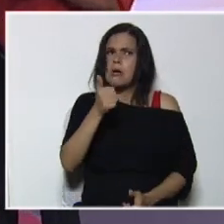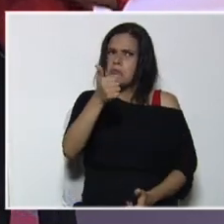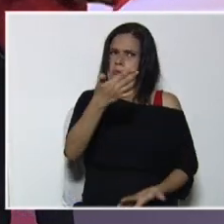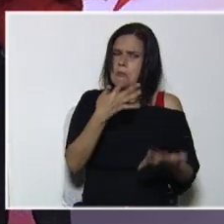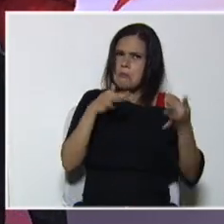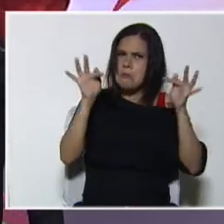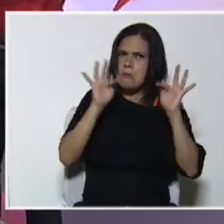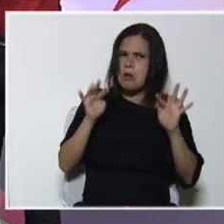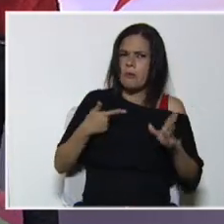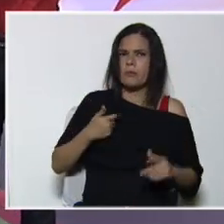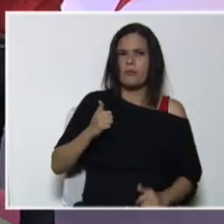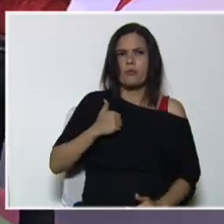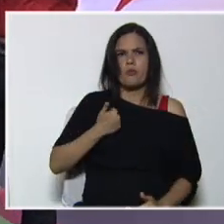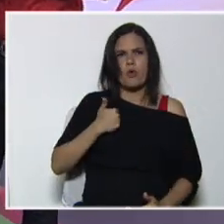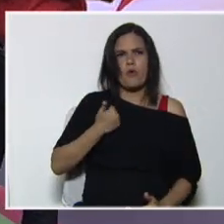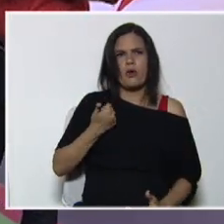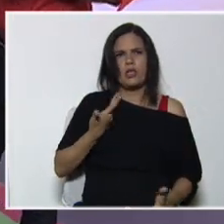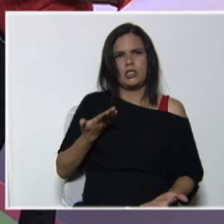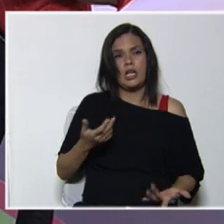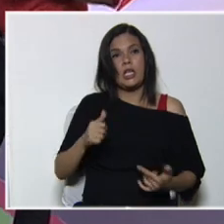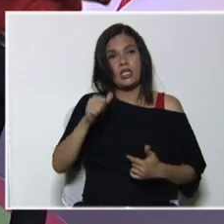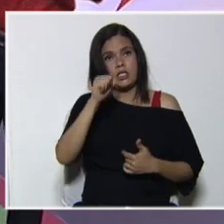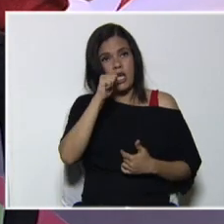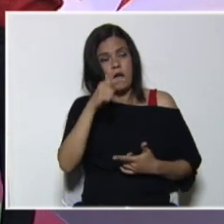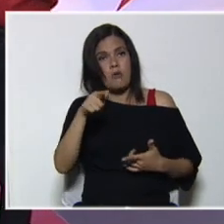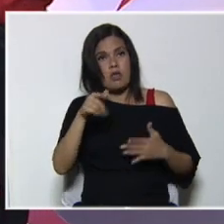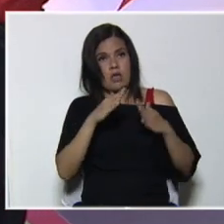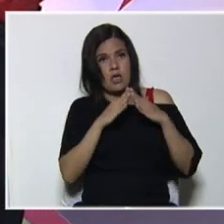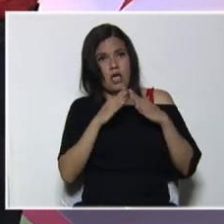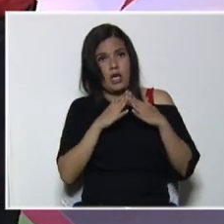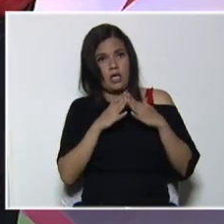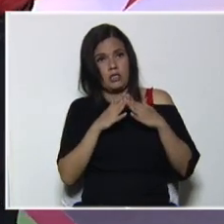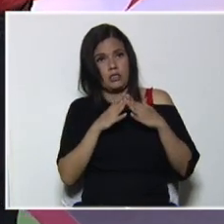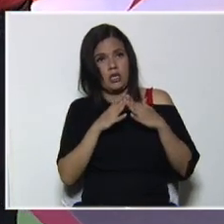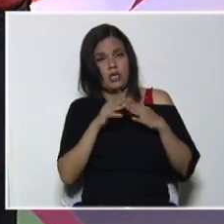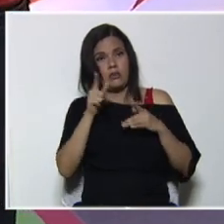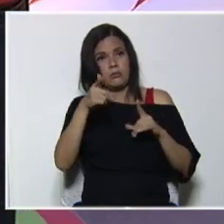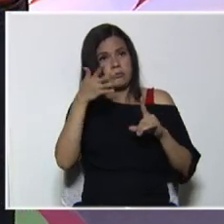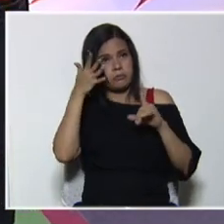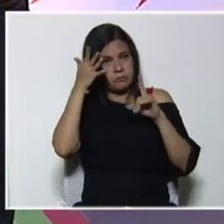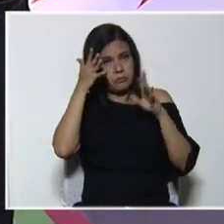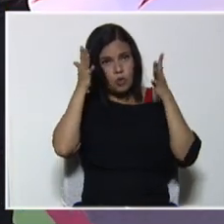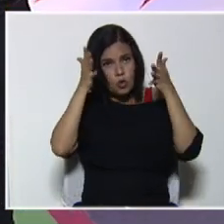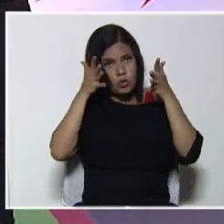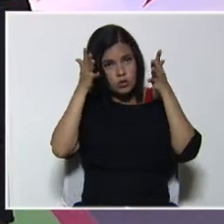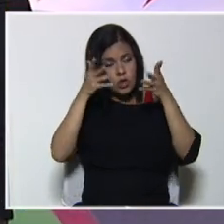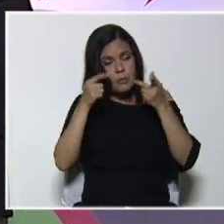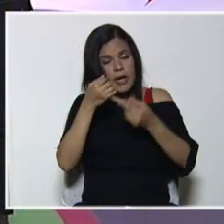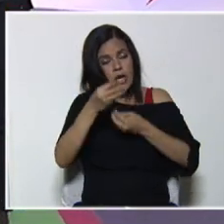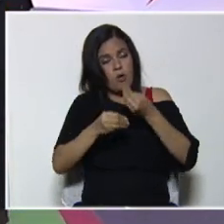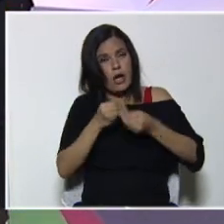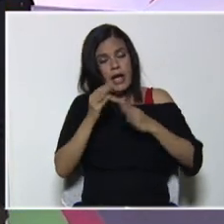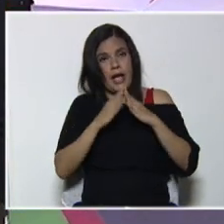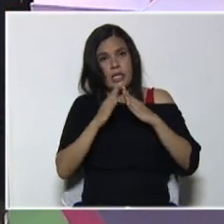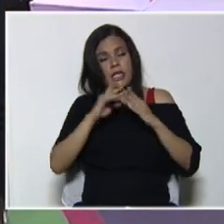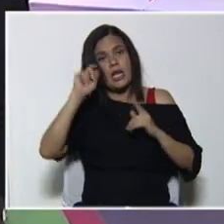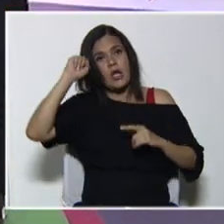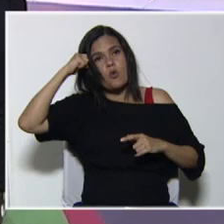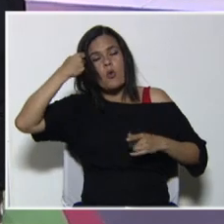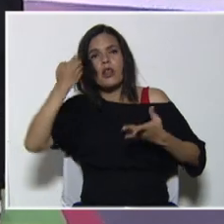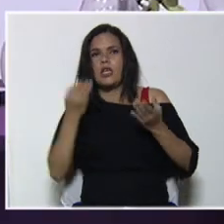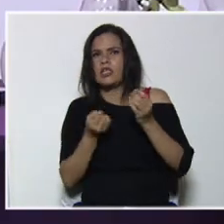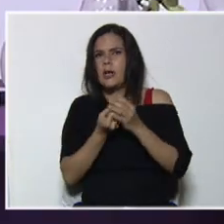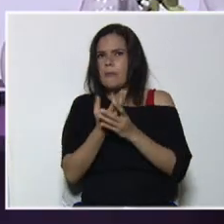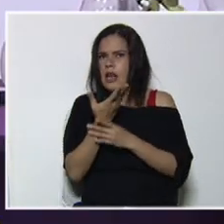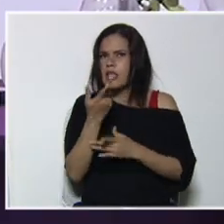cómo aprovechar ese vital líquido desde el hogar, Edinson. Eso lo damos como sugerencia para que lo implementen en casa. Recuerden esas plantas que